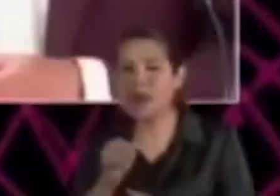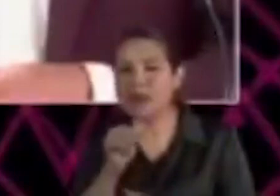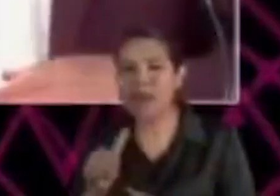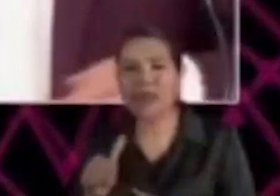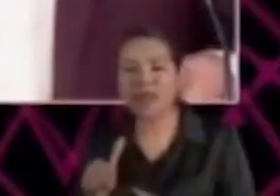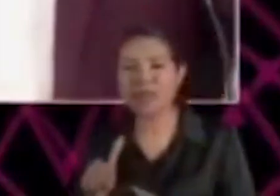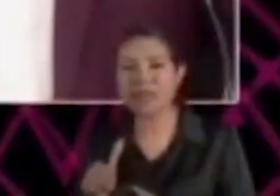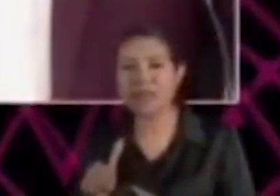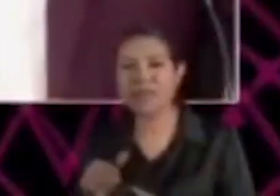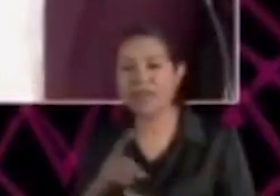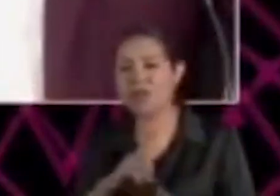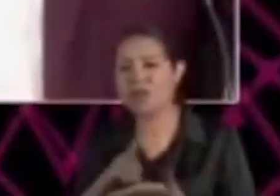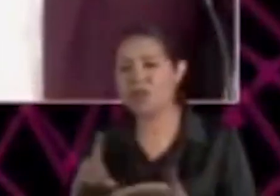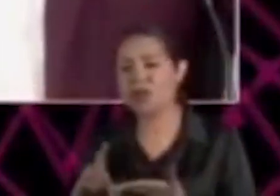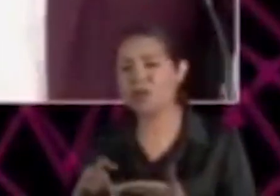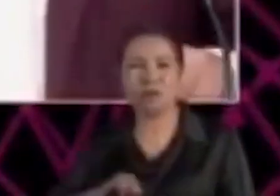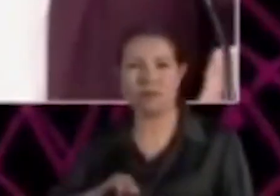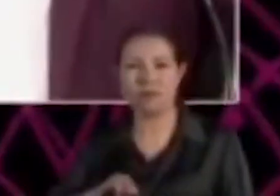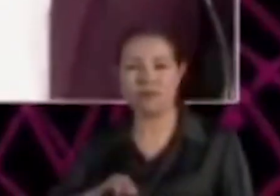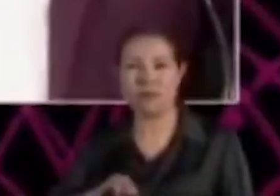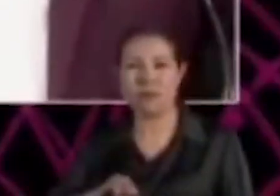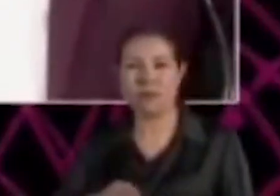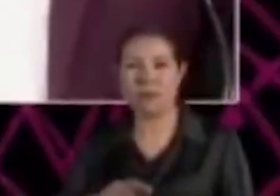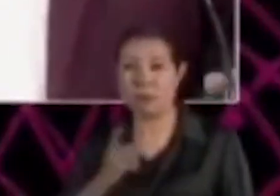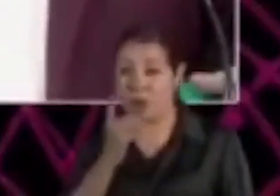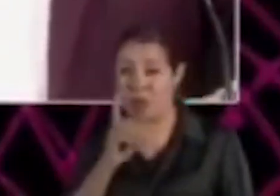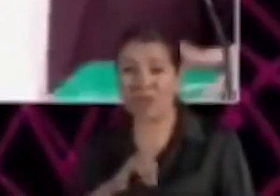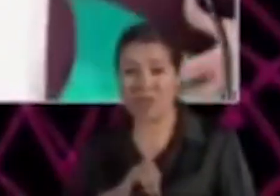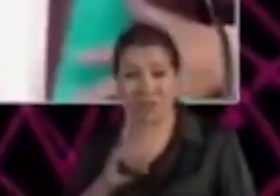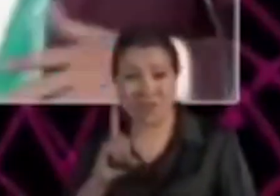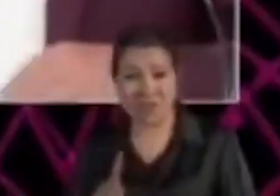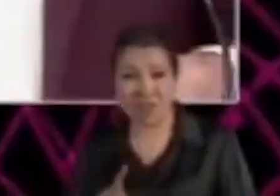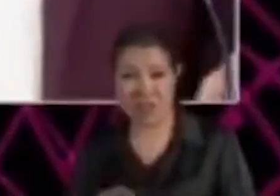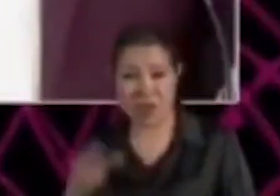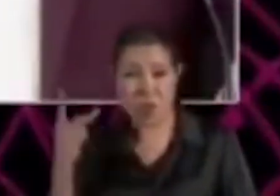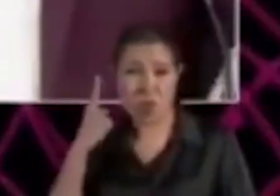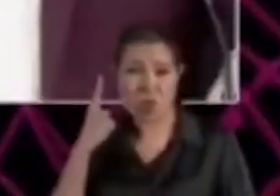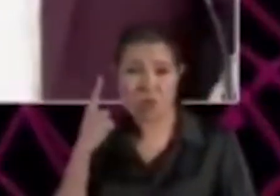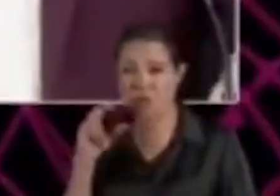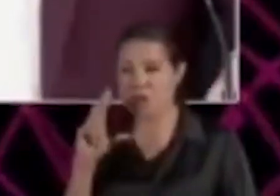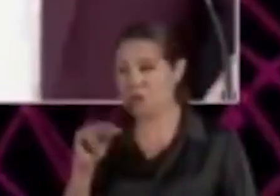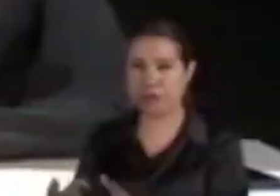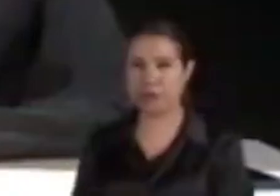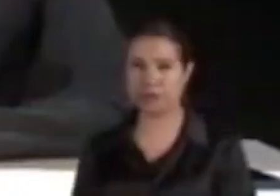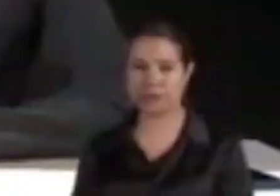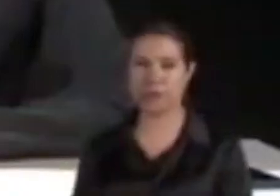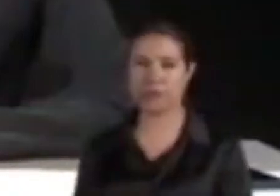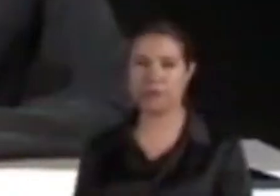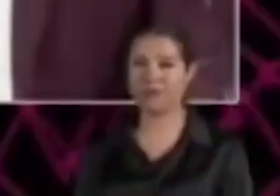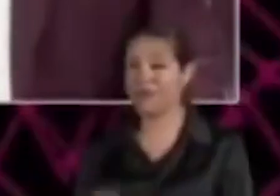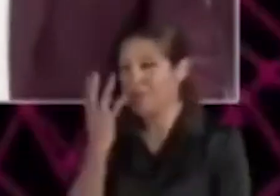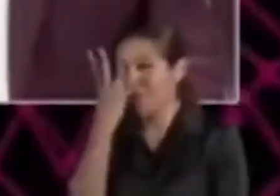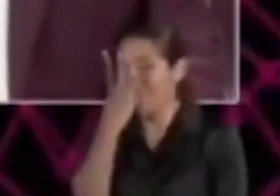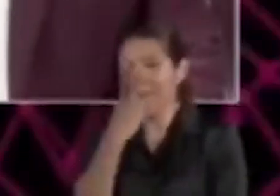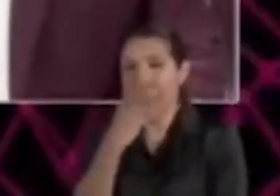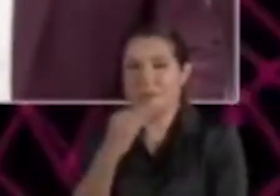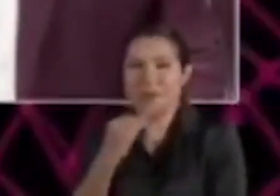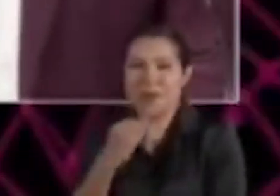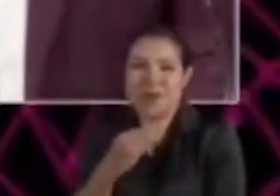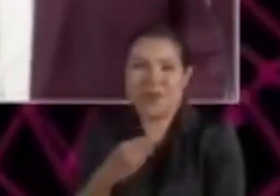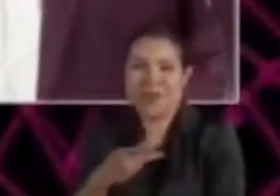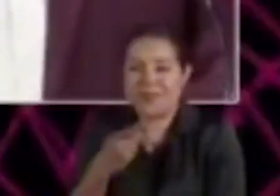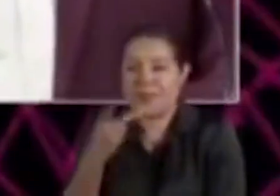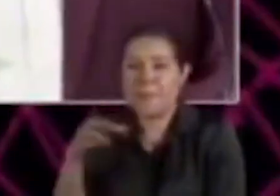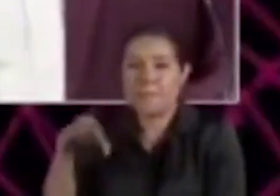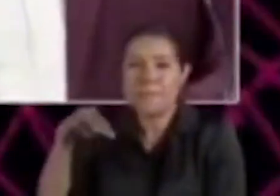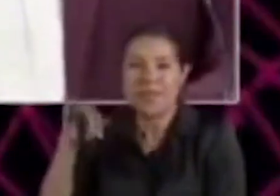partido Ricardo chifil Padilla durante el debate que organizó el Instituto Nacional electoral el INE